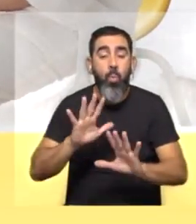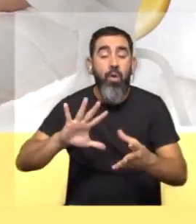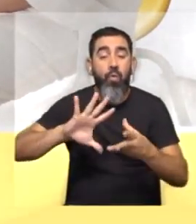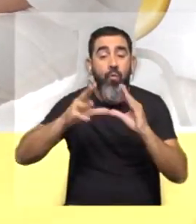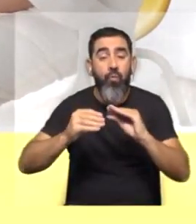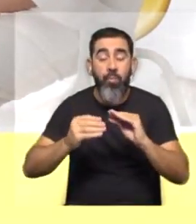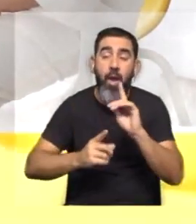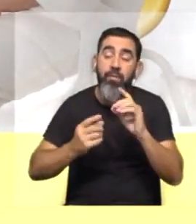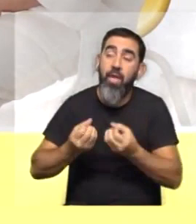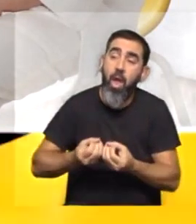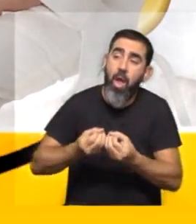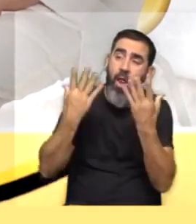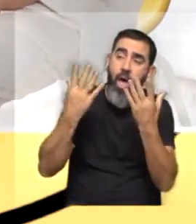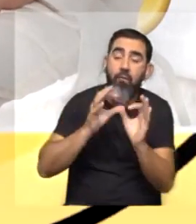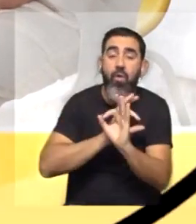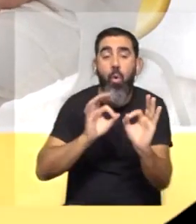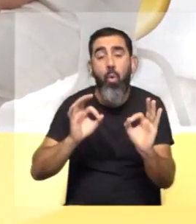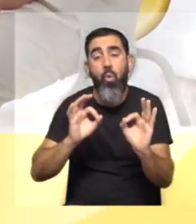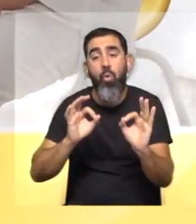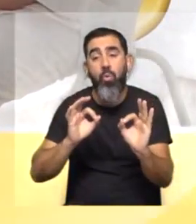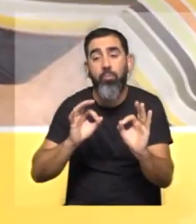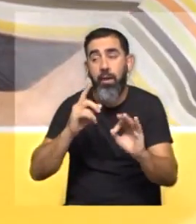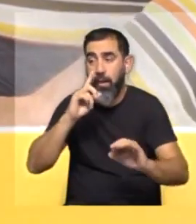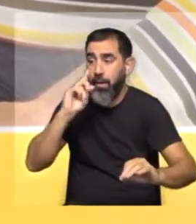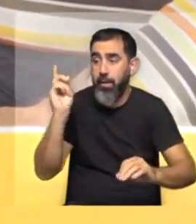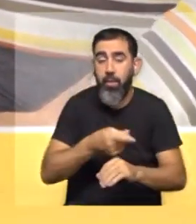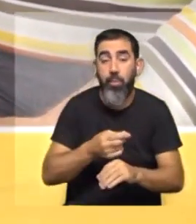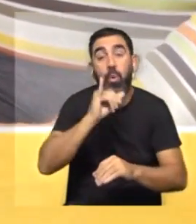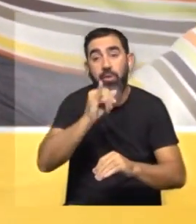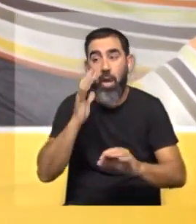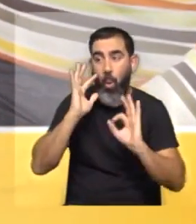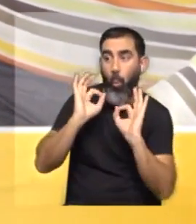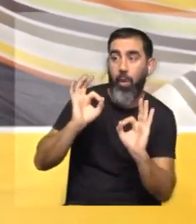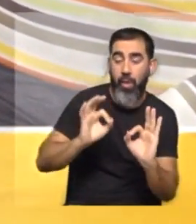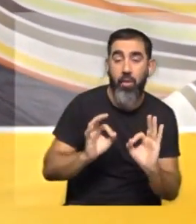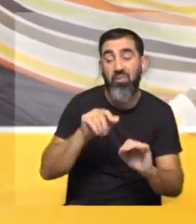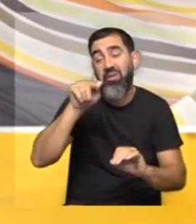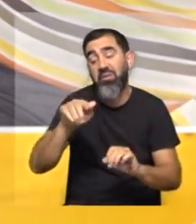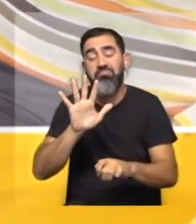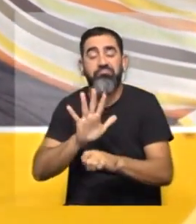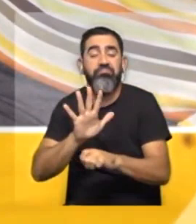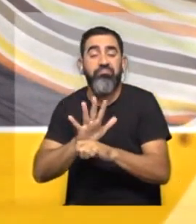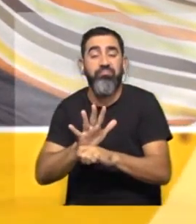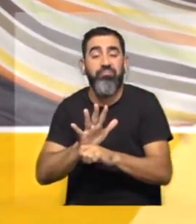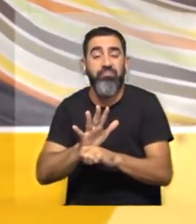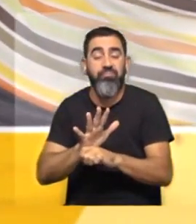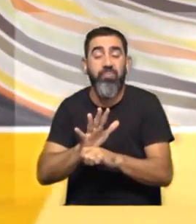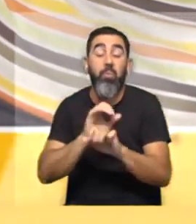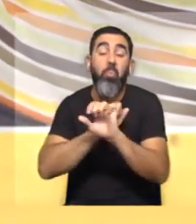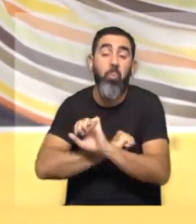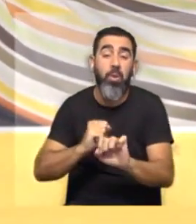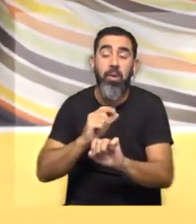algo agudo, grave, que ocurre o que ocurre de manera muy rápida, ahí le prestamos mucha atención. Esto, como tú decías en la introducción, puede